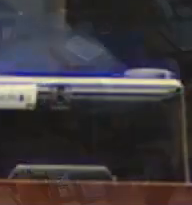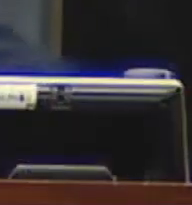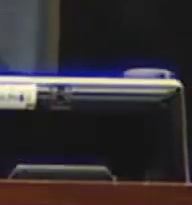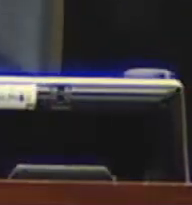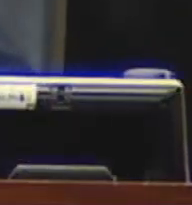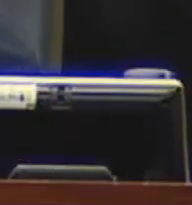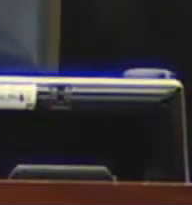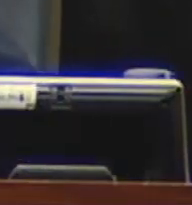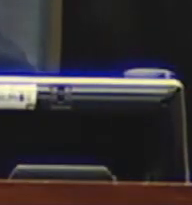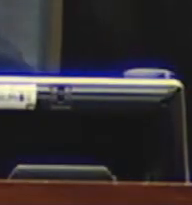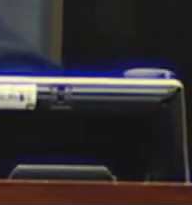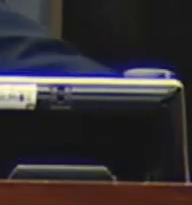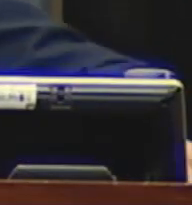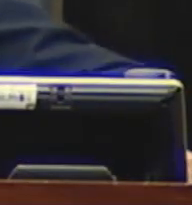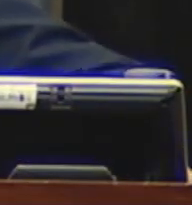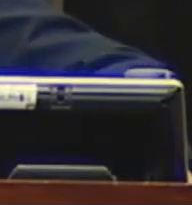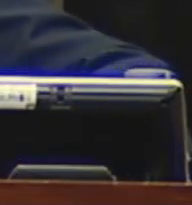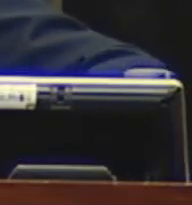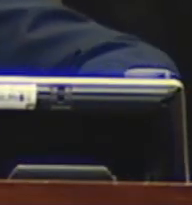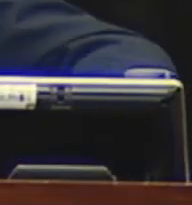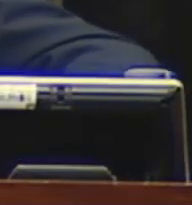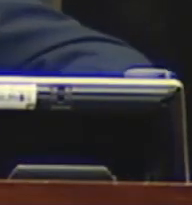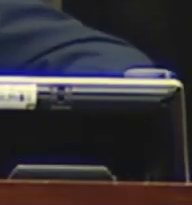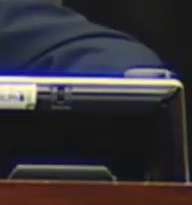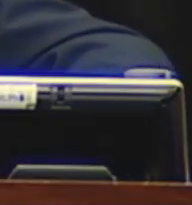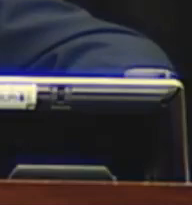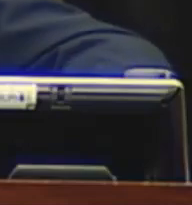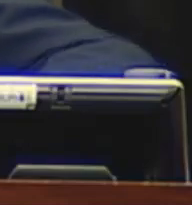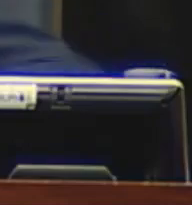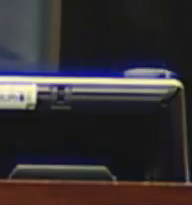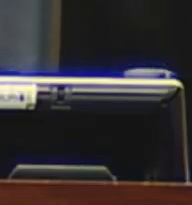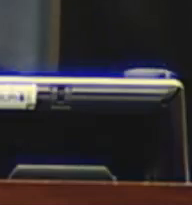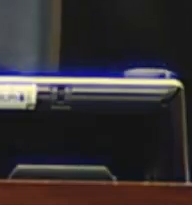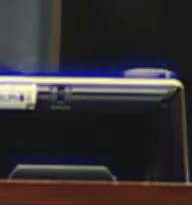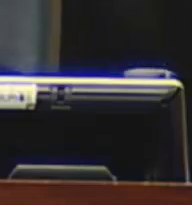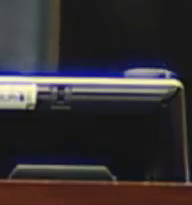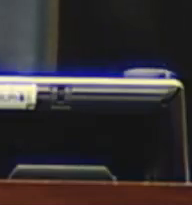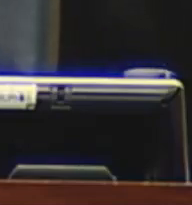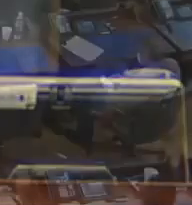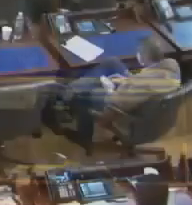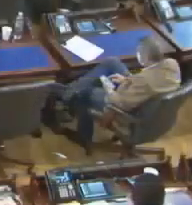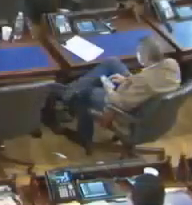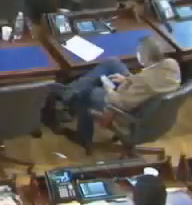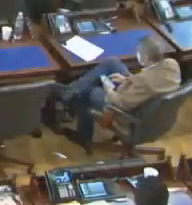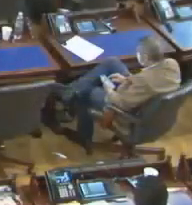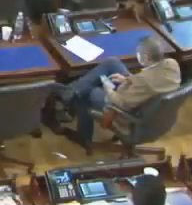diputado. Tiene el uso de la palabra el diputado Guillermo Gallegos Navarrete.